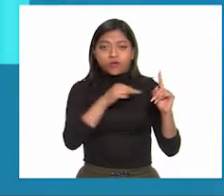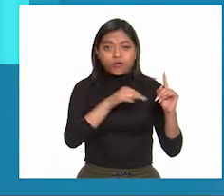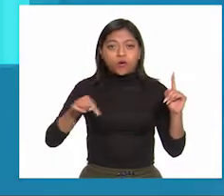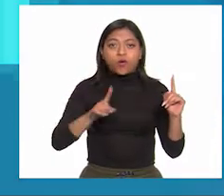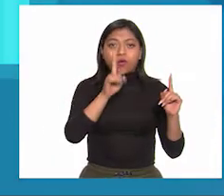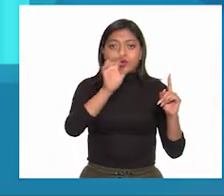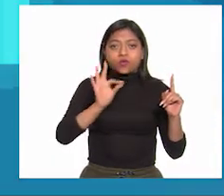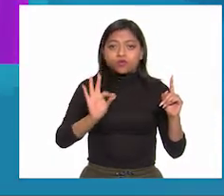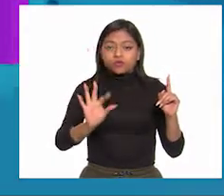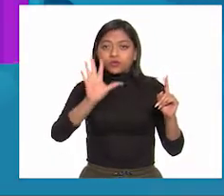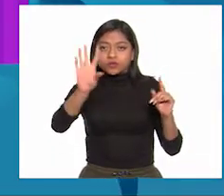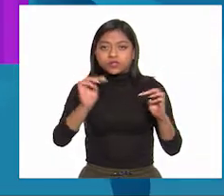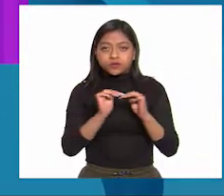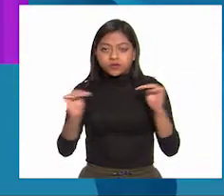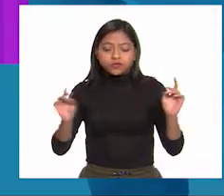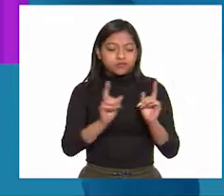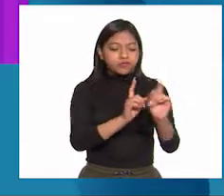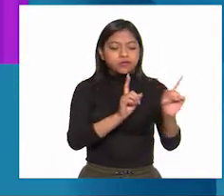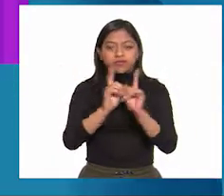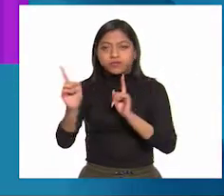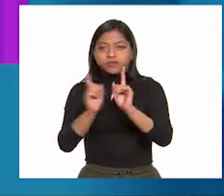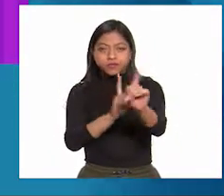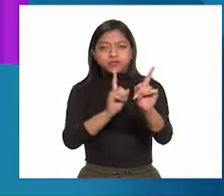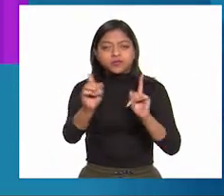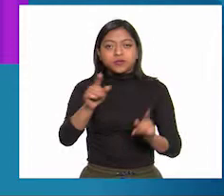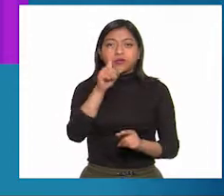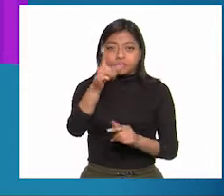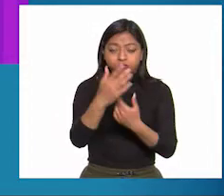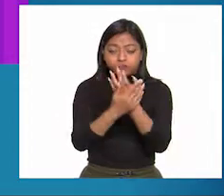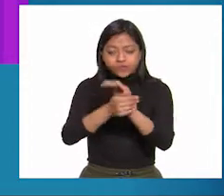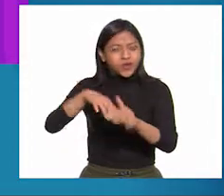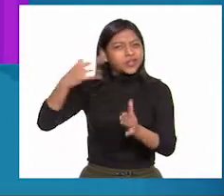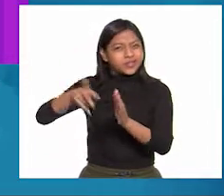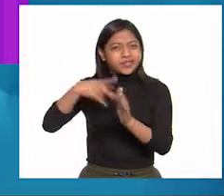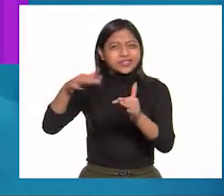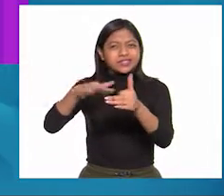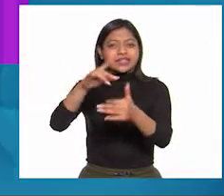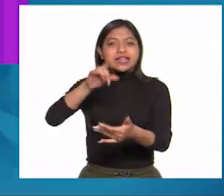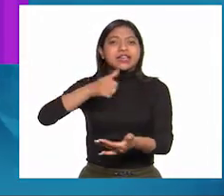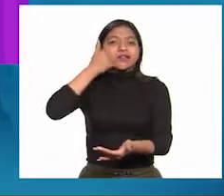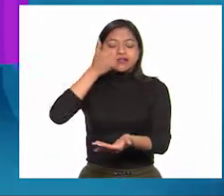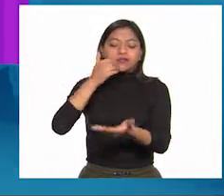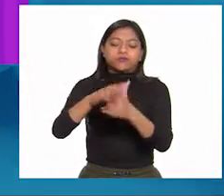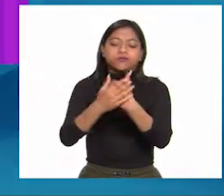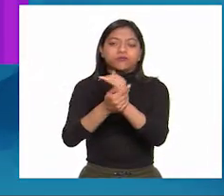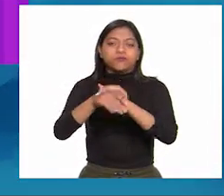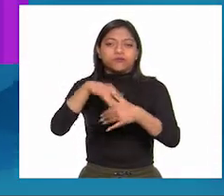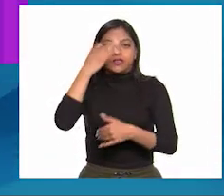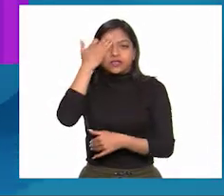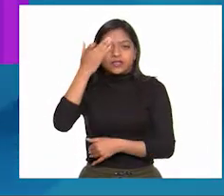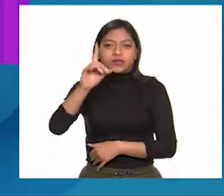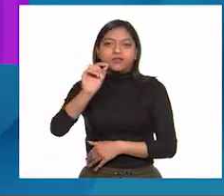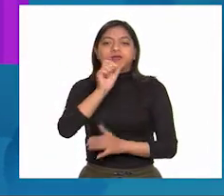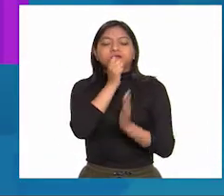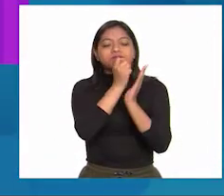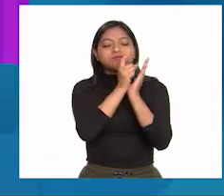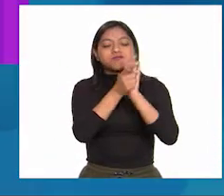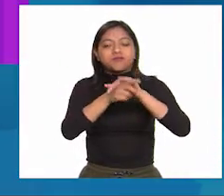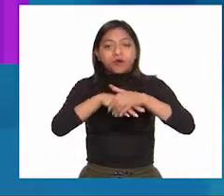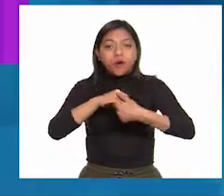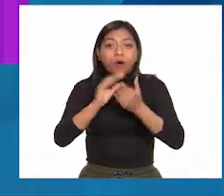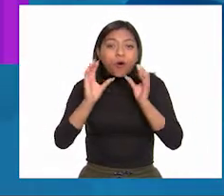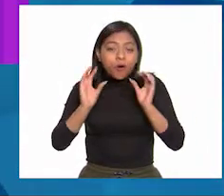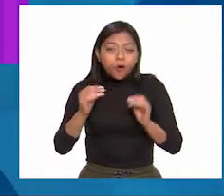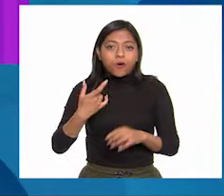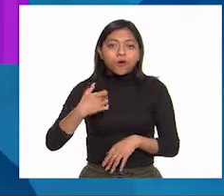1,5 metros entre tú y los demás. Lávate las manos muy seguido con agua y jabón por lo menos durante 20 segundos o